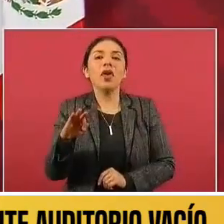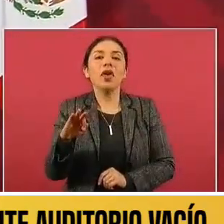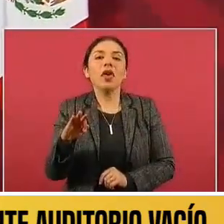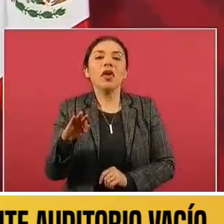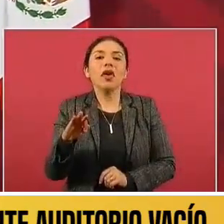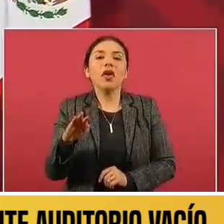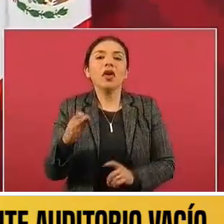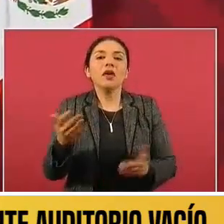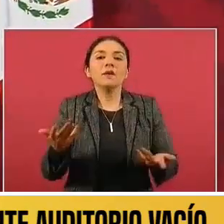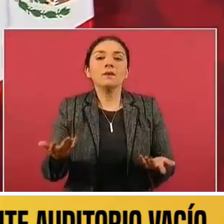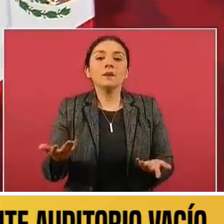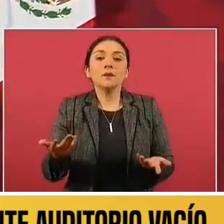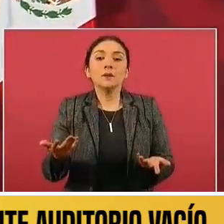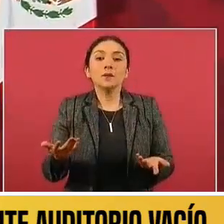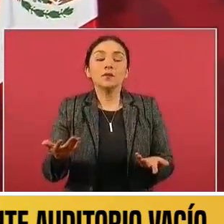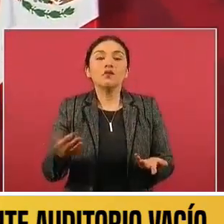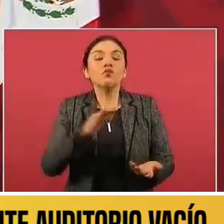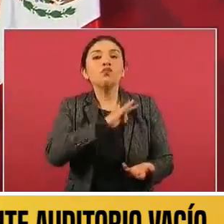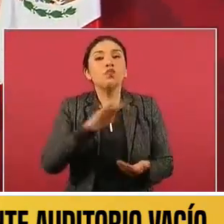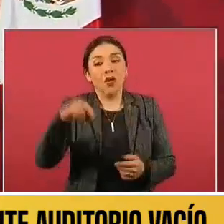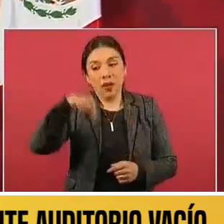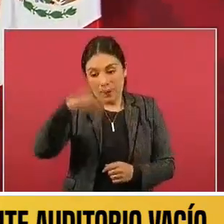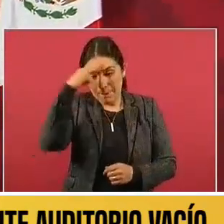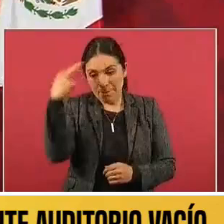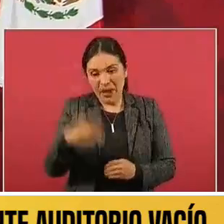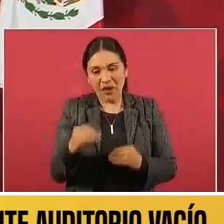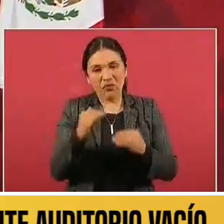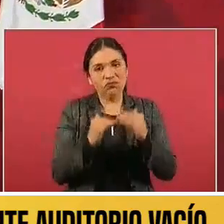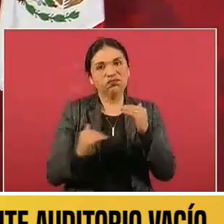de estar bien posicionados